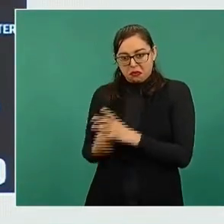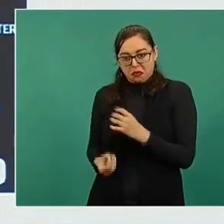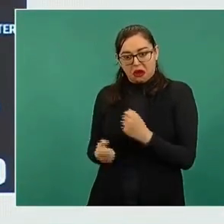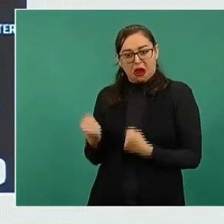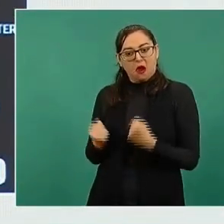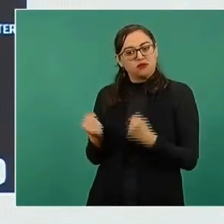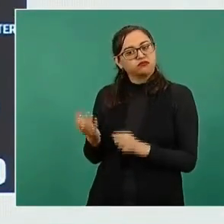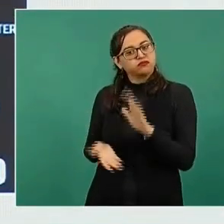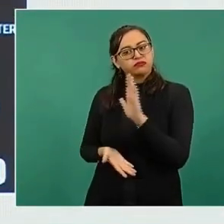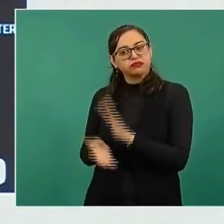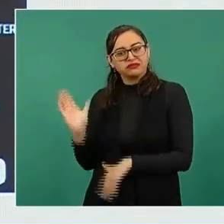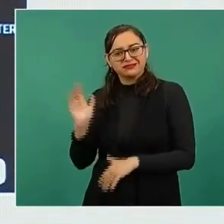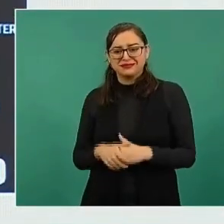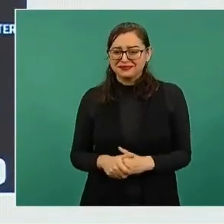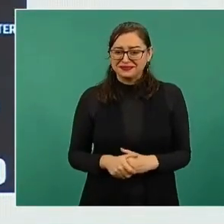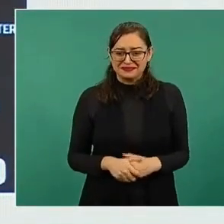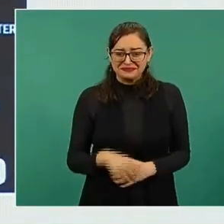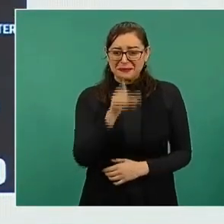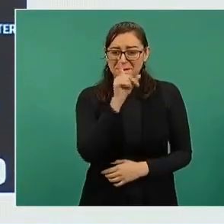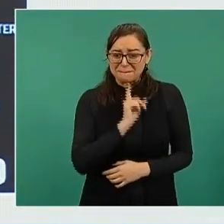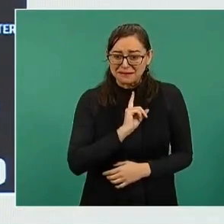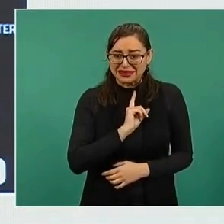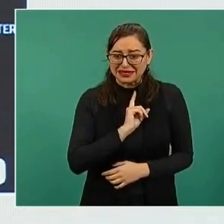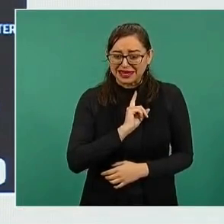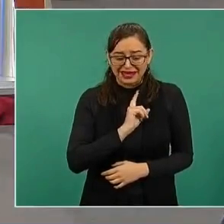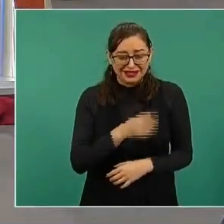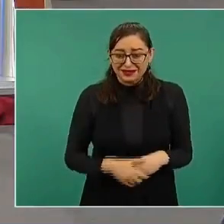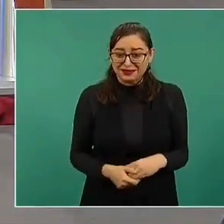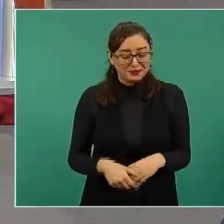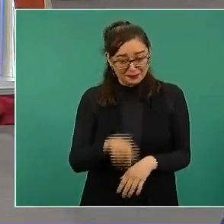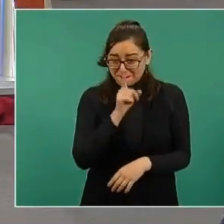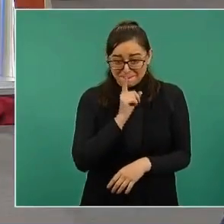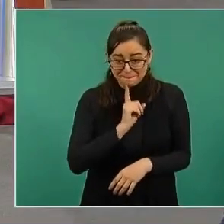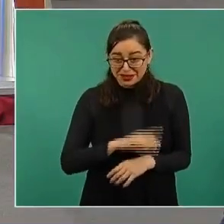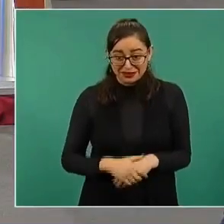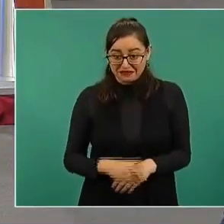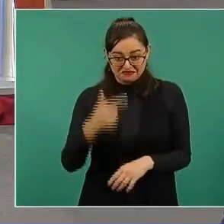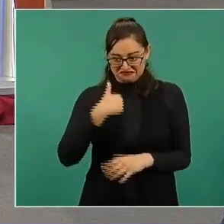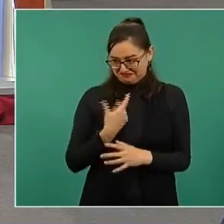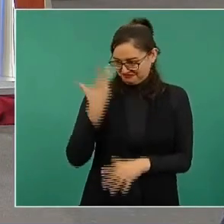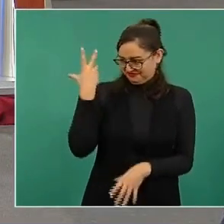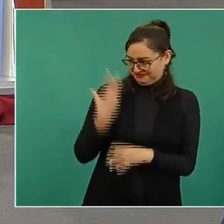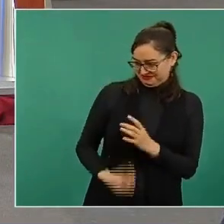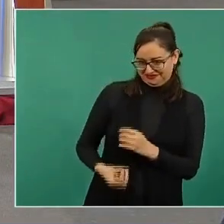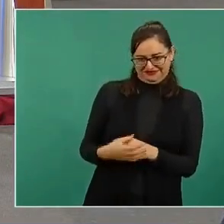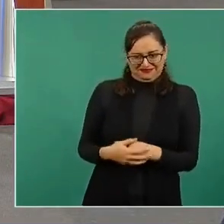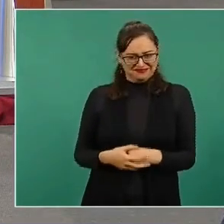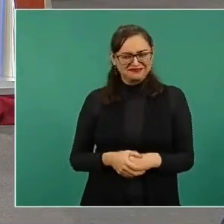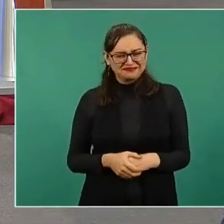auto. Falso. Yo nunca he huido.